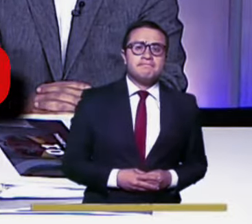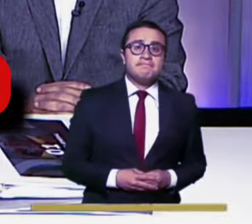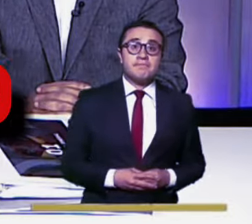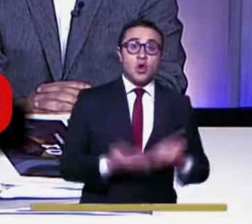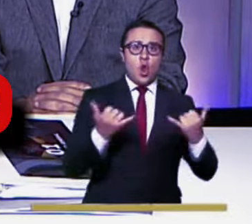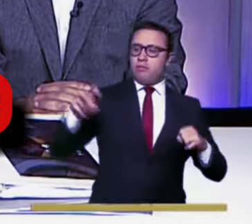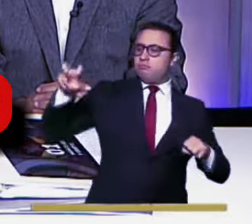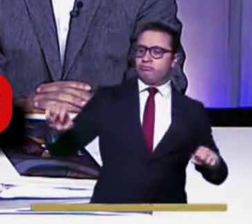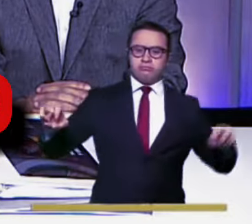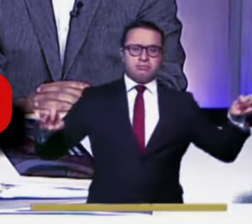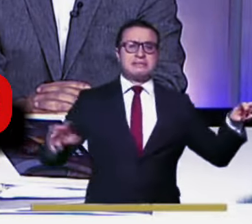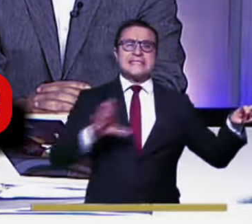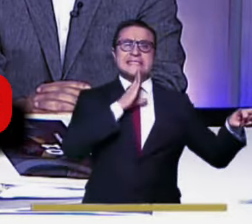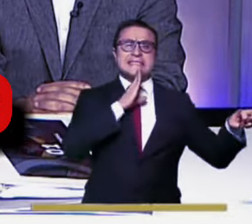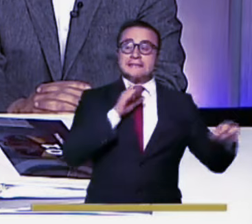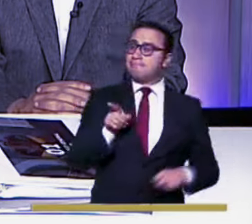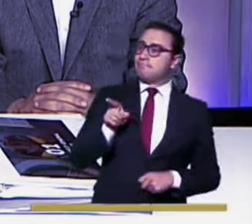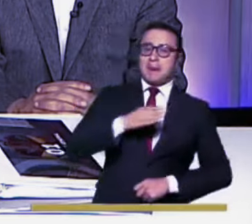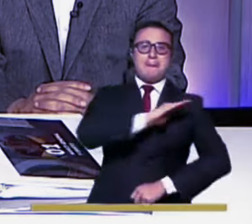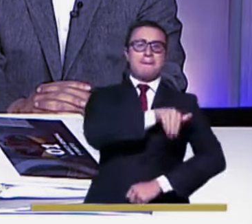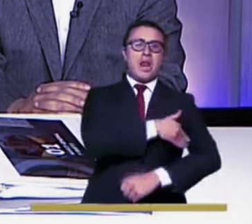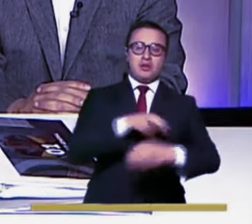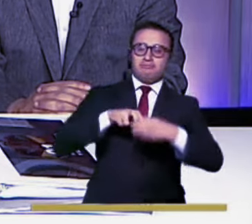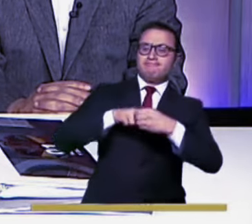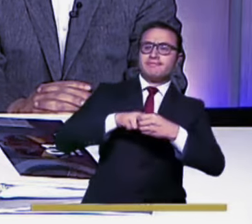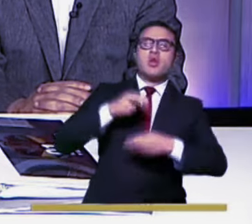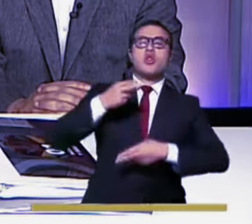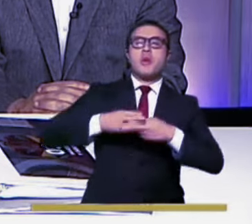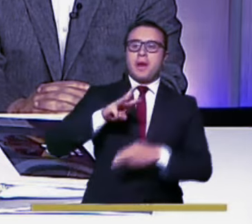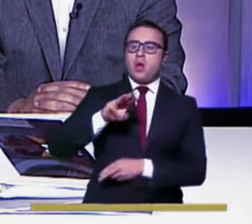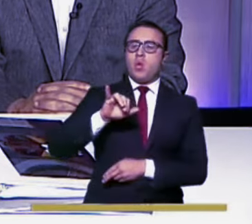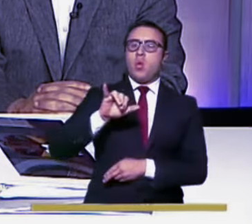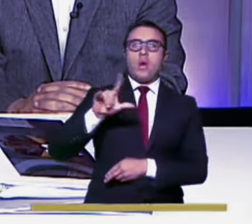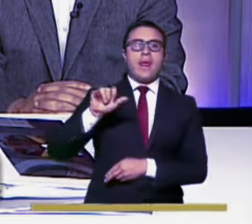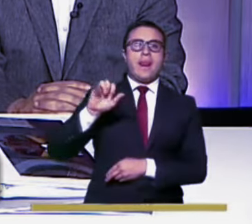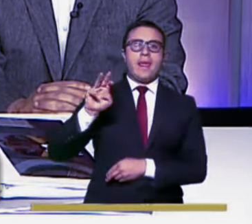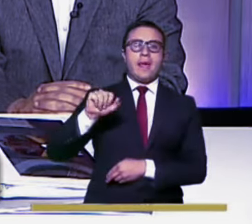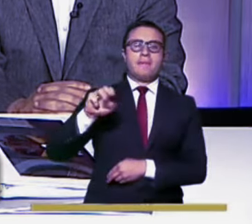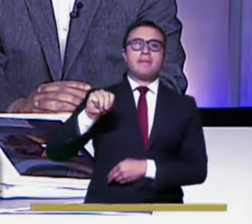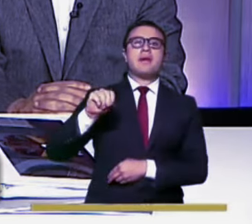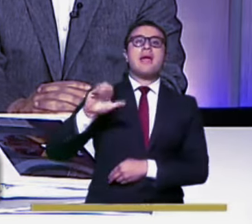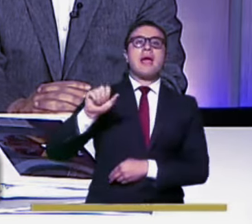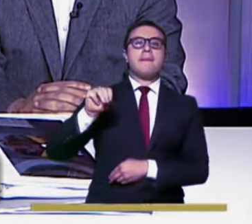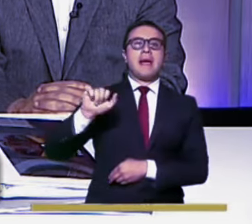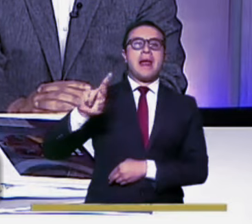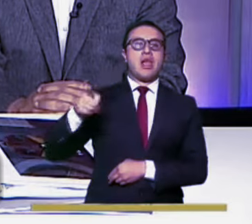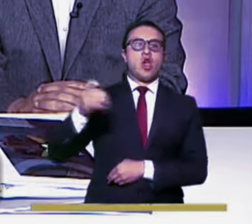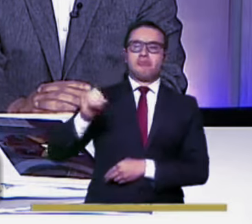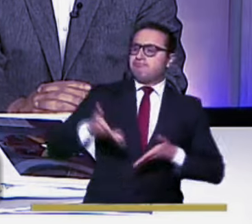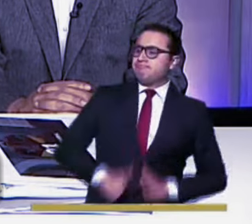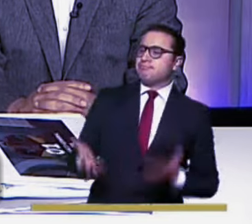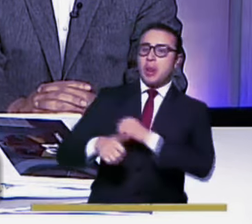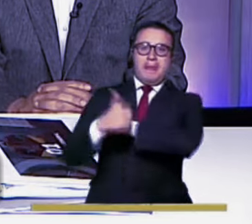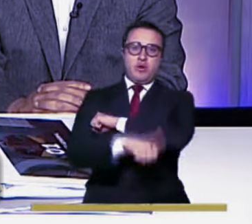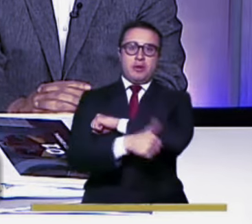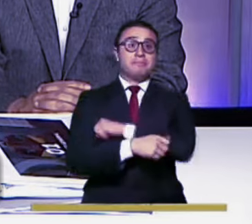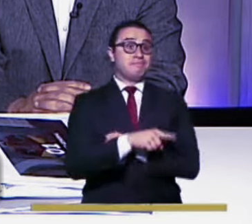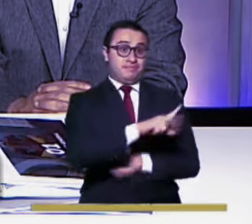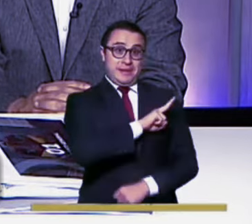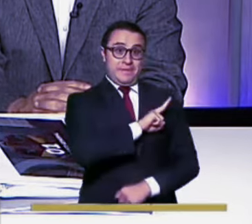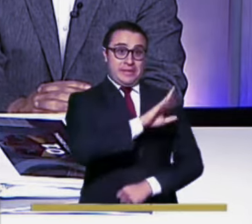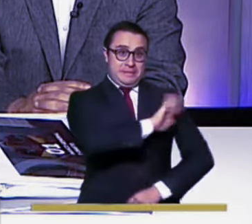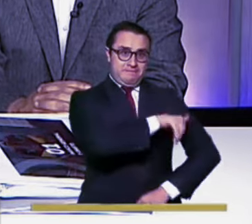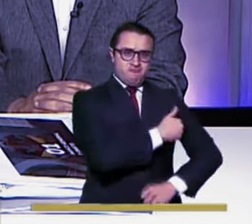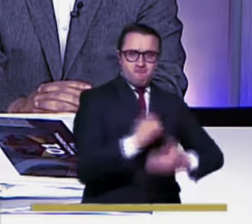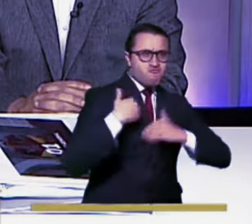Aquí me acompaña el ministro de Transporte, William Fernando Camarco, de Boyacá, y nuestra viceministra de